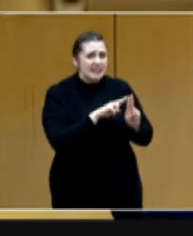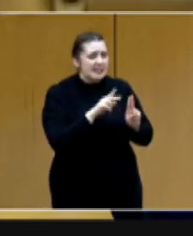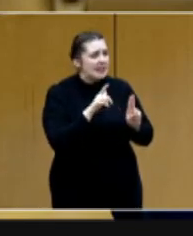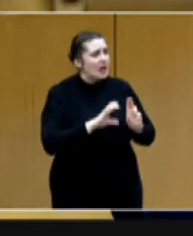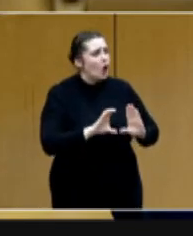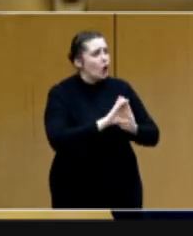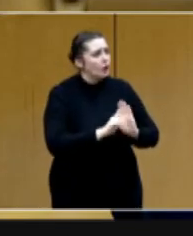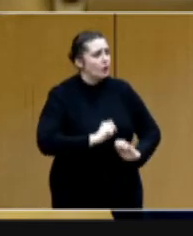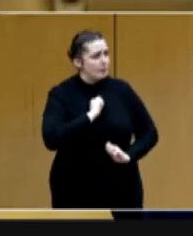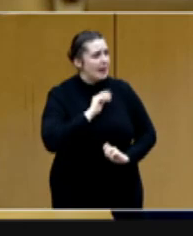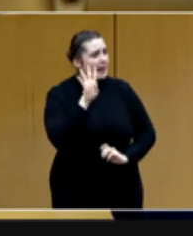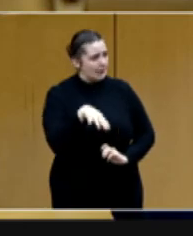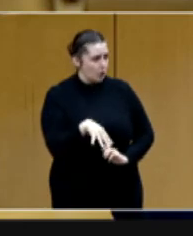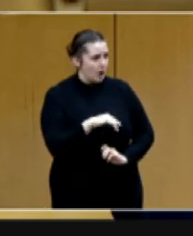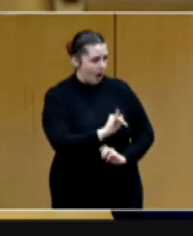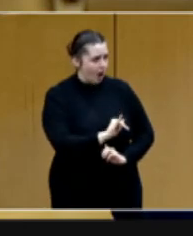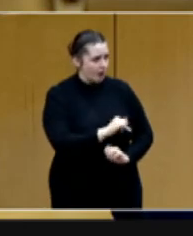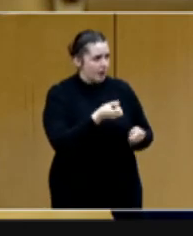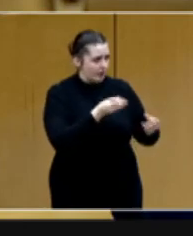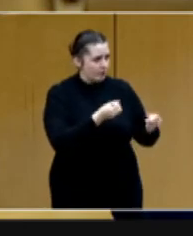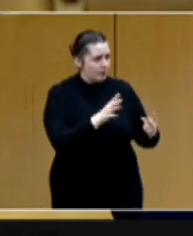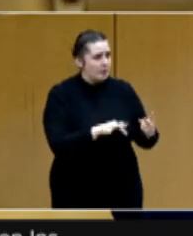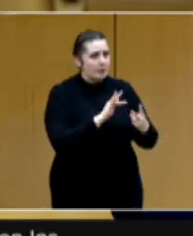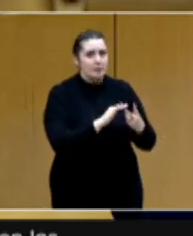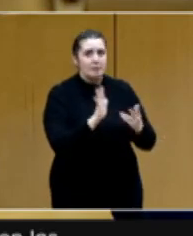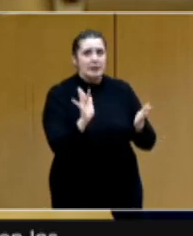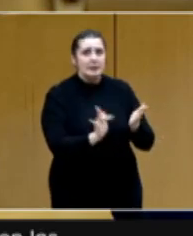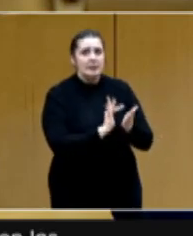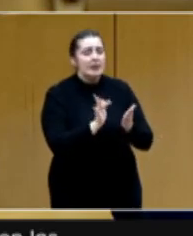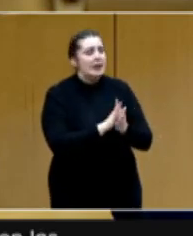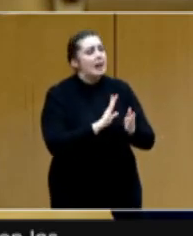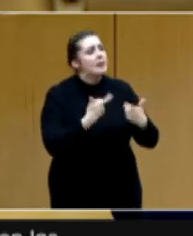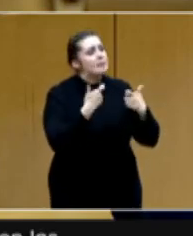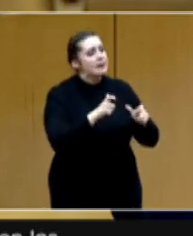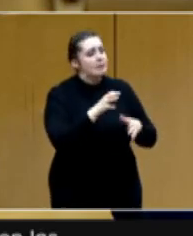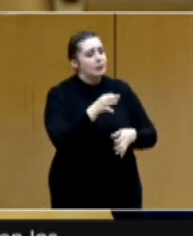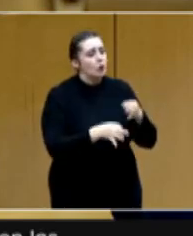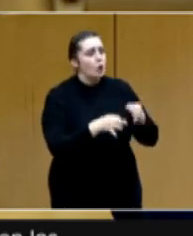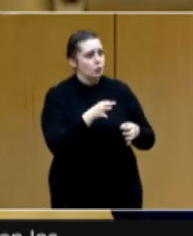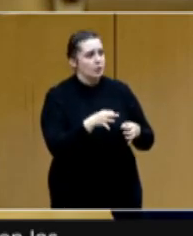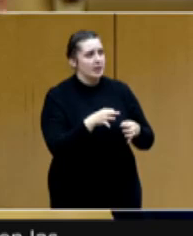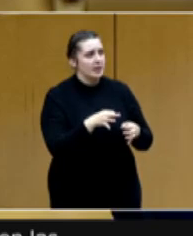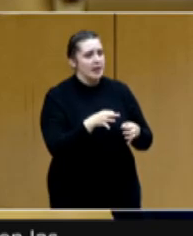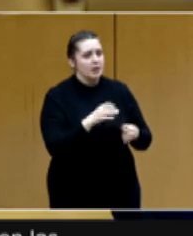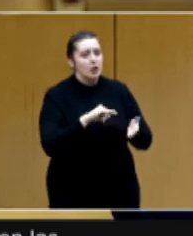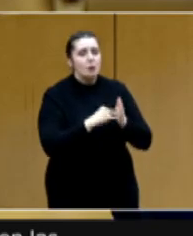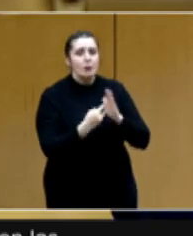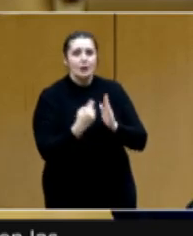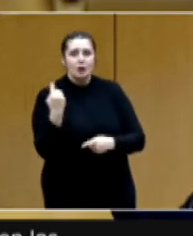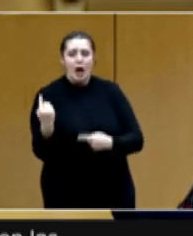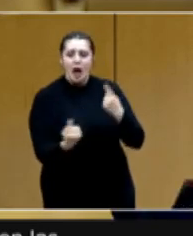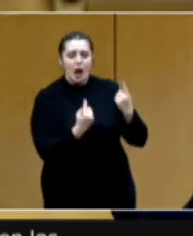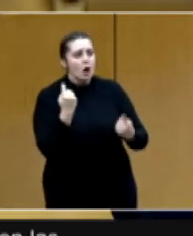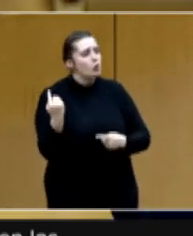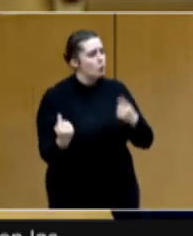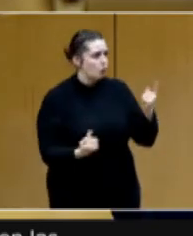y también en las páginas del departamento de Justicia hay algunas algunos folletos o informaciones de carácter más